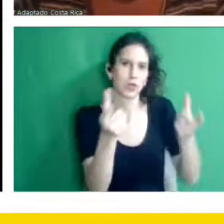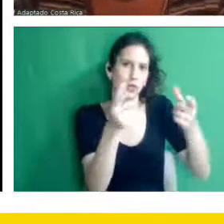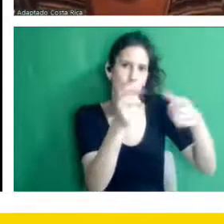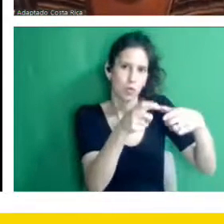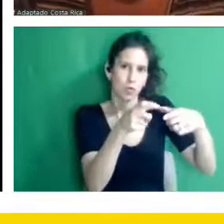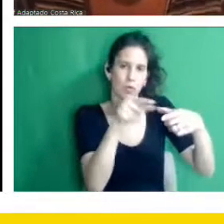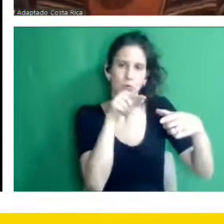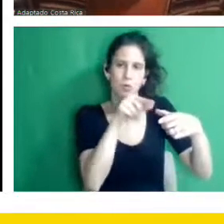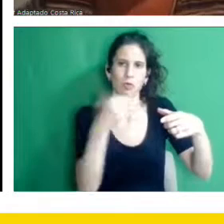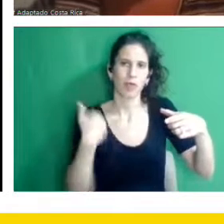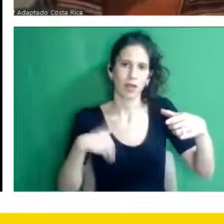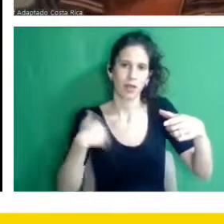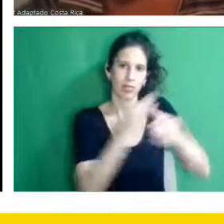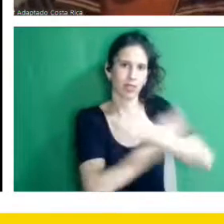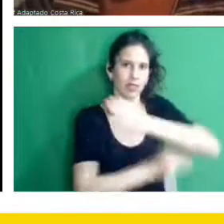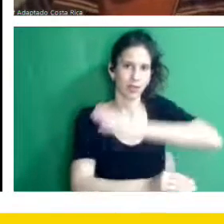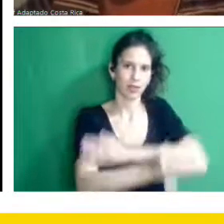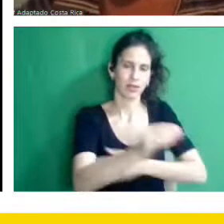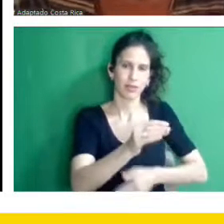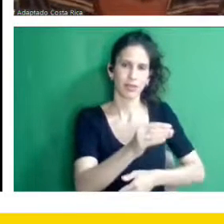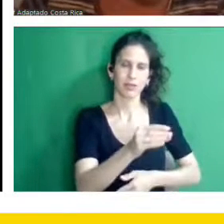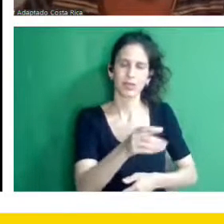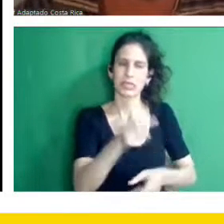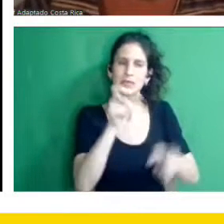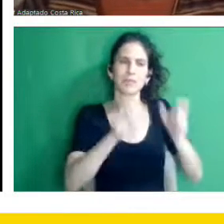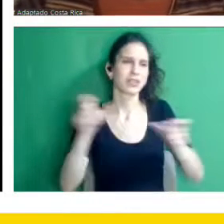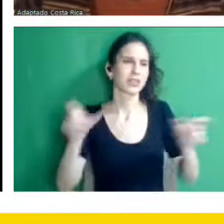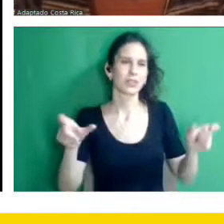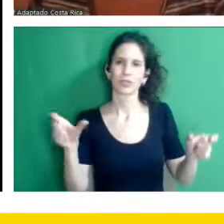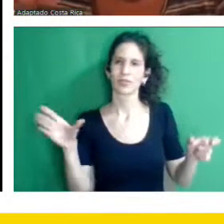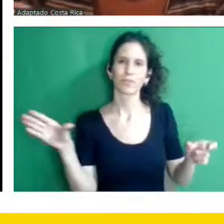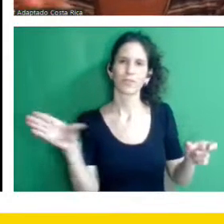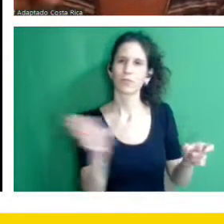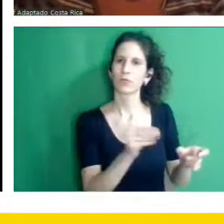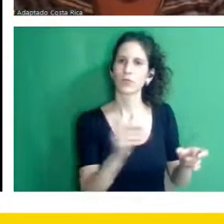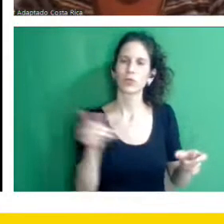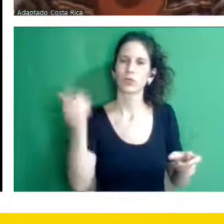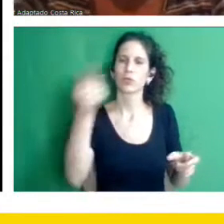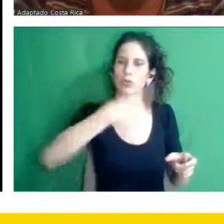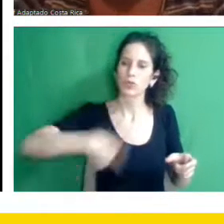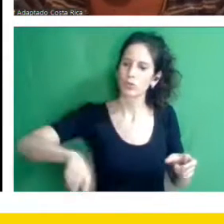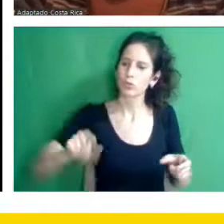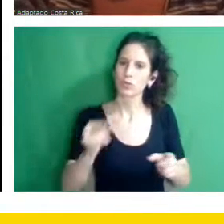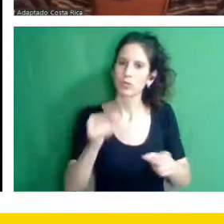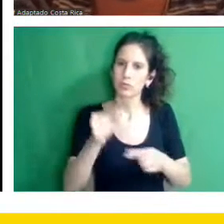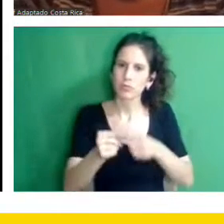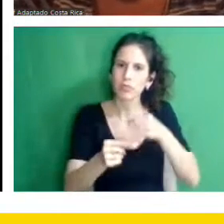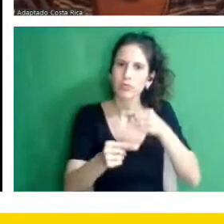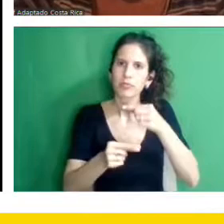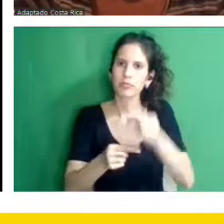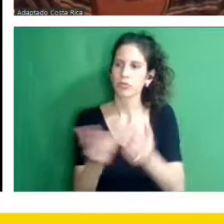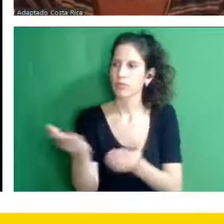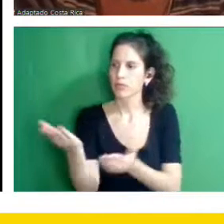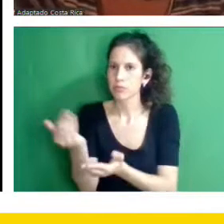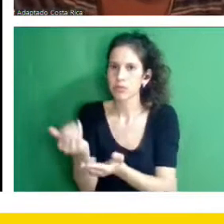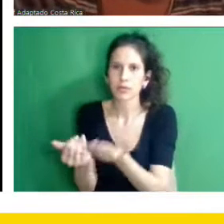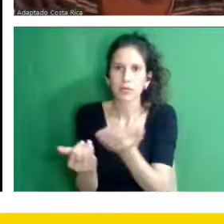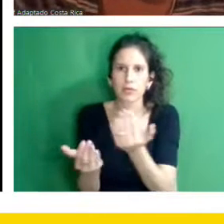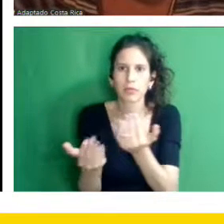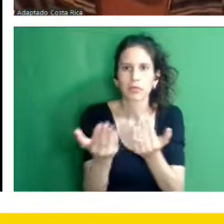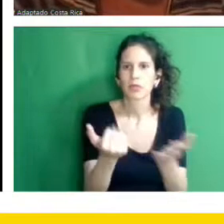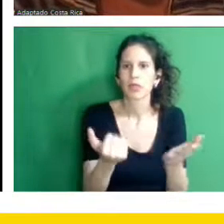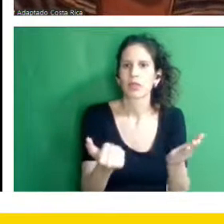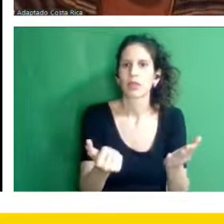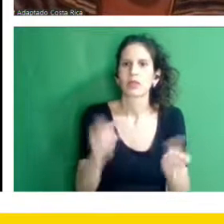que nos pasa a todos, ¿verdad? Los que estamos, vamos sumando, porque es un movimiento que inspira a otras personas que